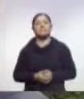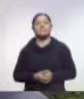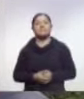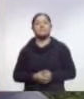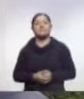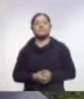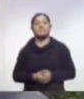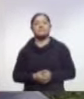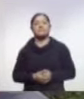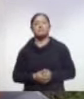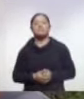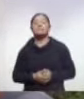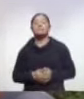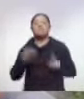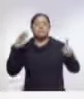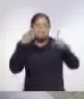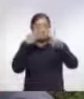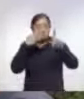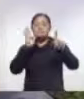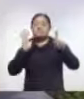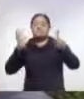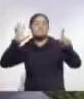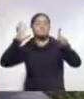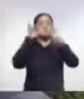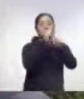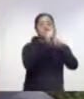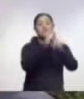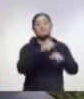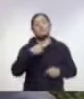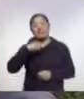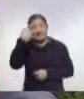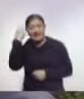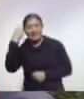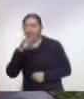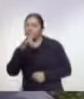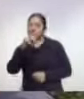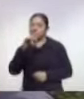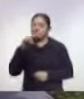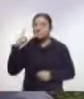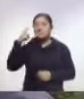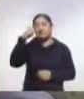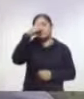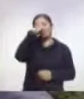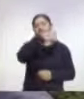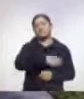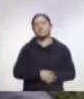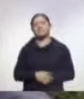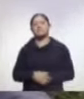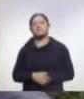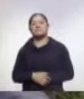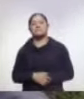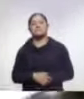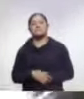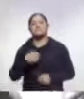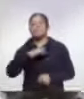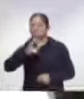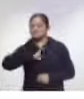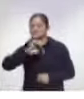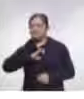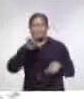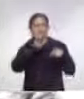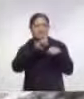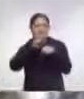pues, que era el principal objetivo de esta temporada. Pues, no tan fácil porque todo cuesta y lo buscamos entrenando día a día.